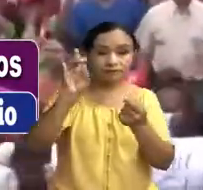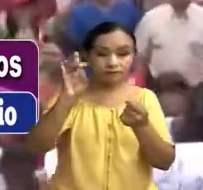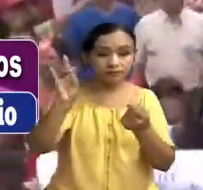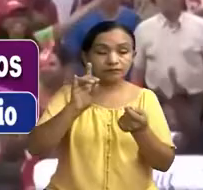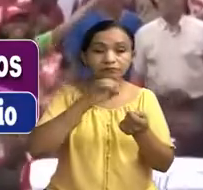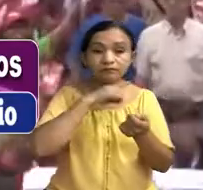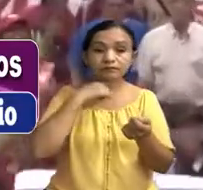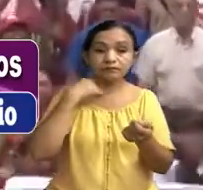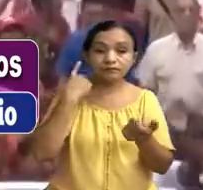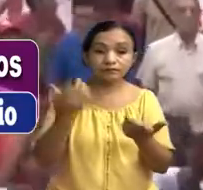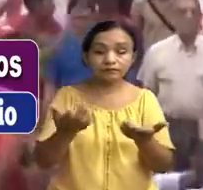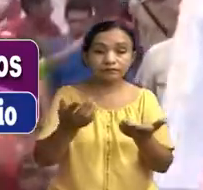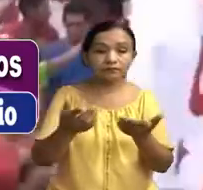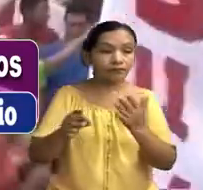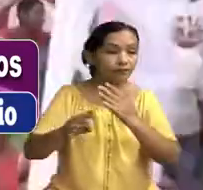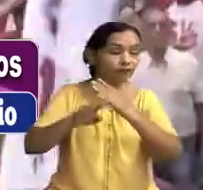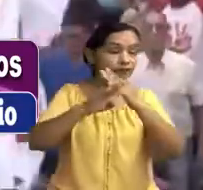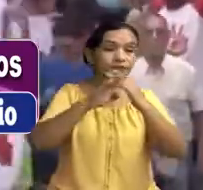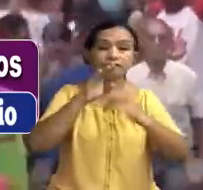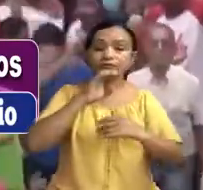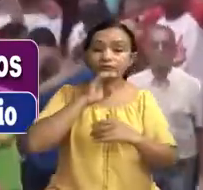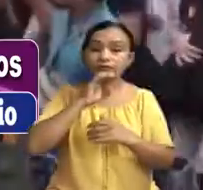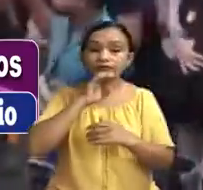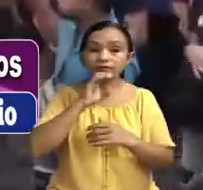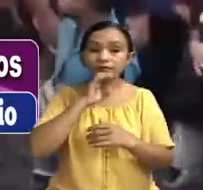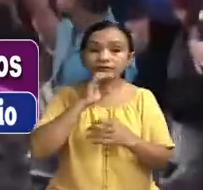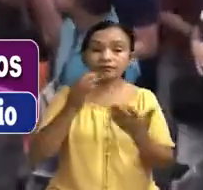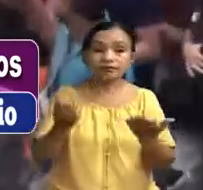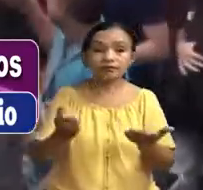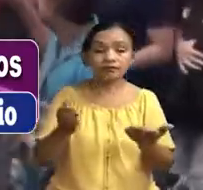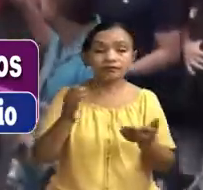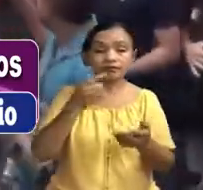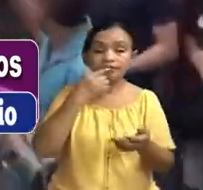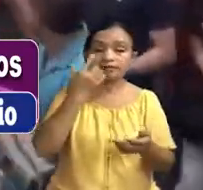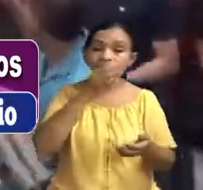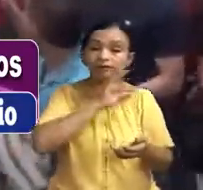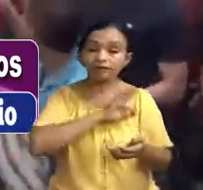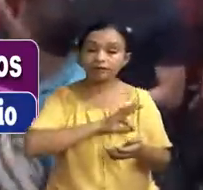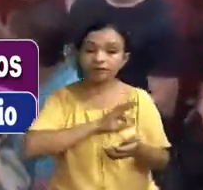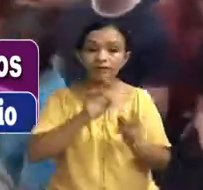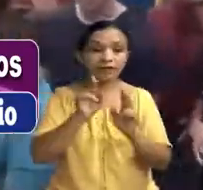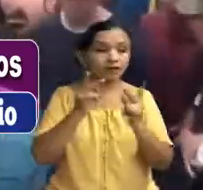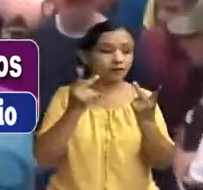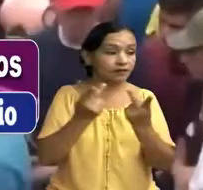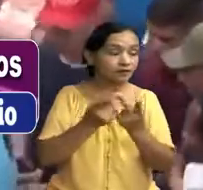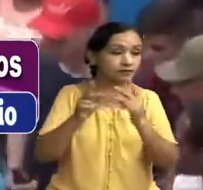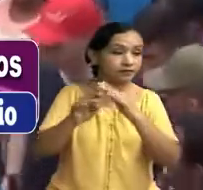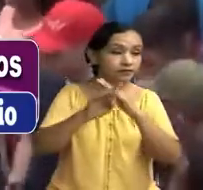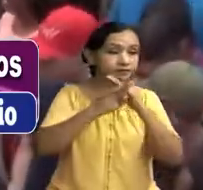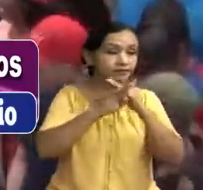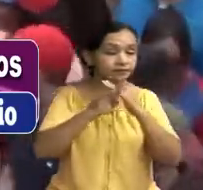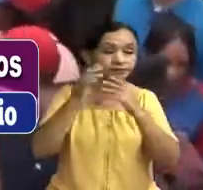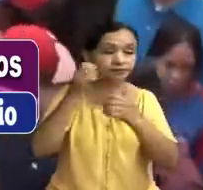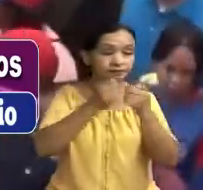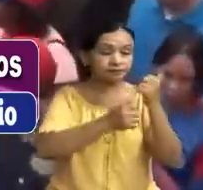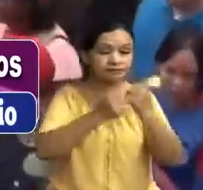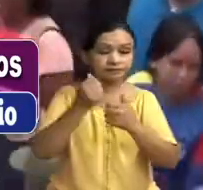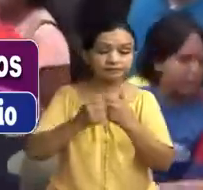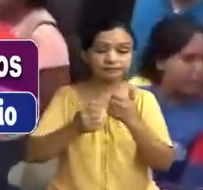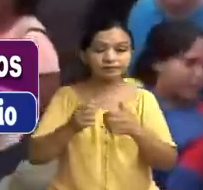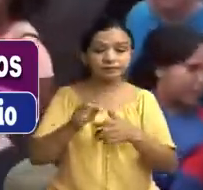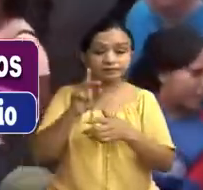¿verdad? Está la resistencia en Cuba. Chile. ¿Verdad? En Chile está el pueblo, digamos, contra las políticas neoliberales y autoritarias de